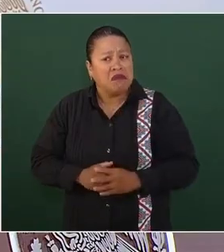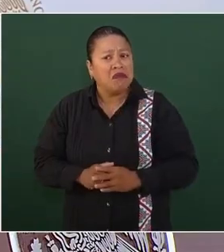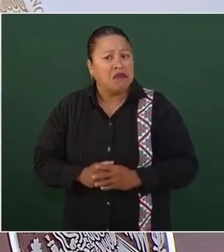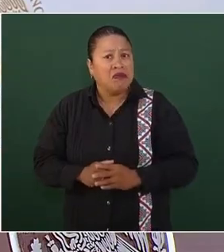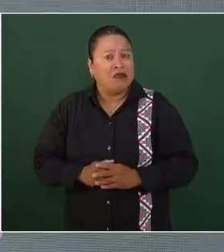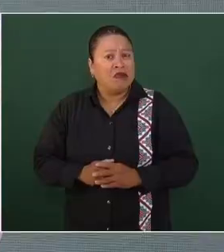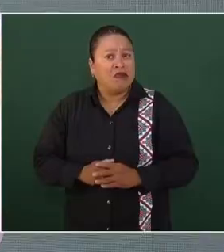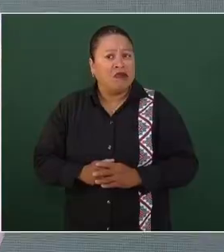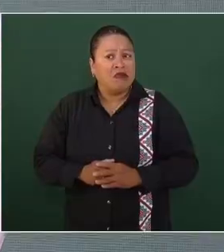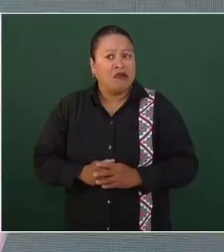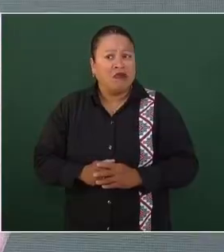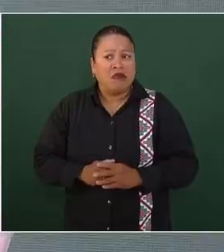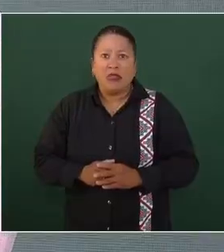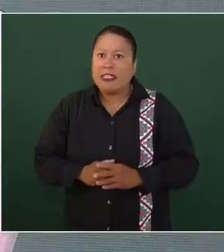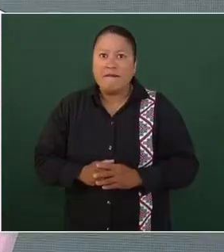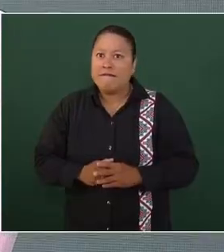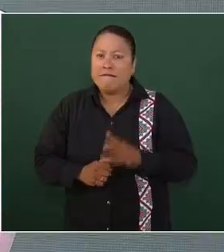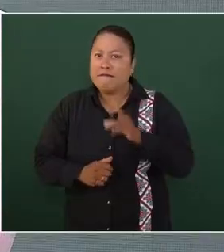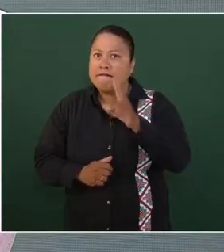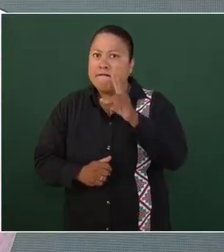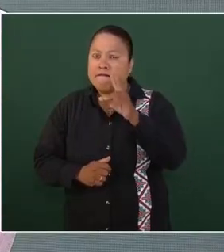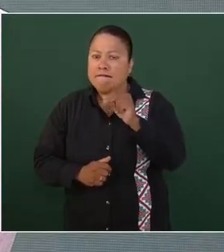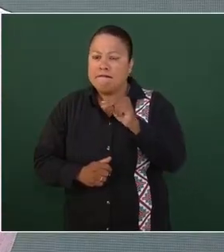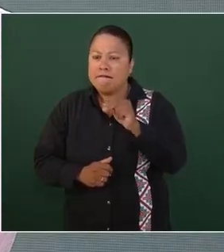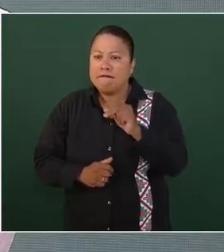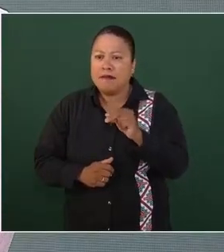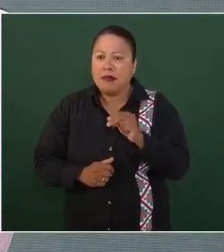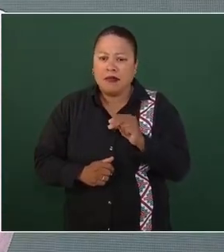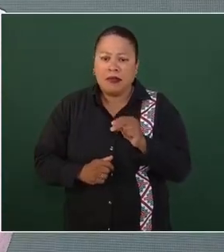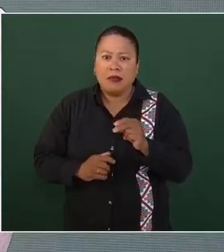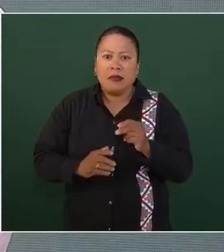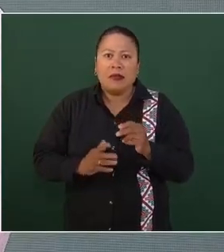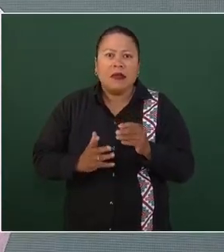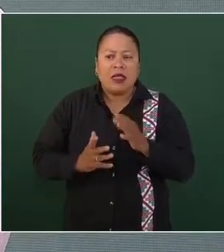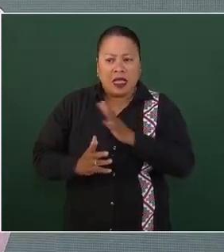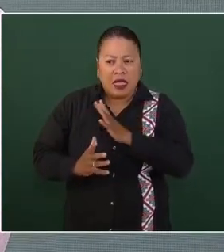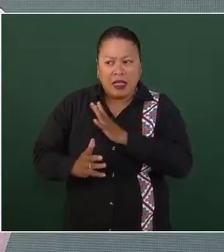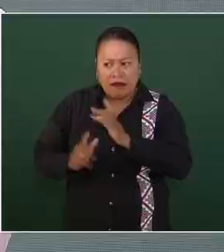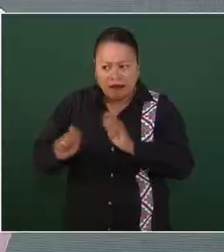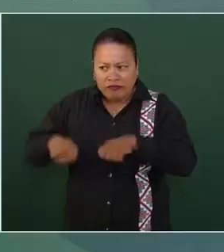no están metidos en ningún cargo